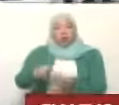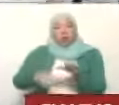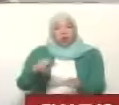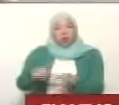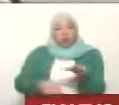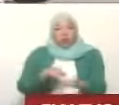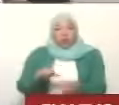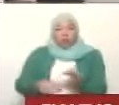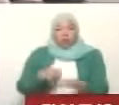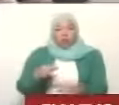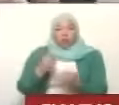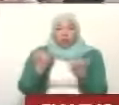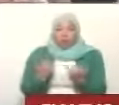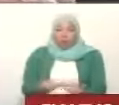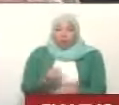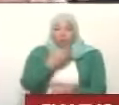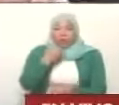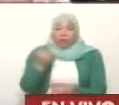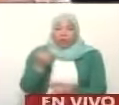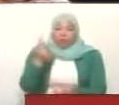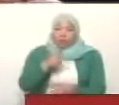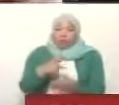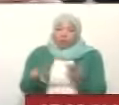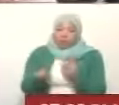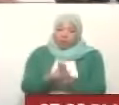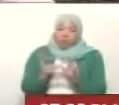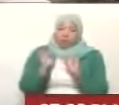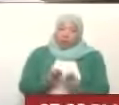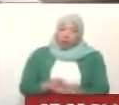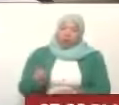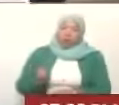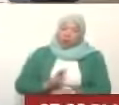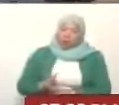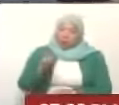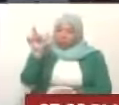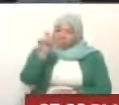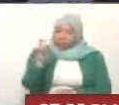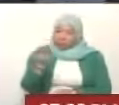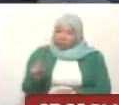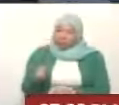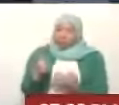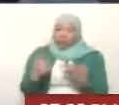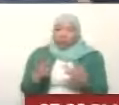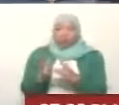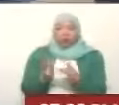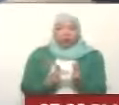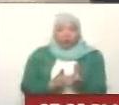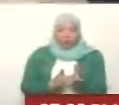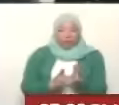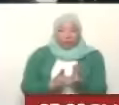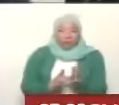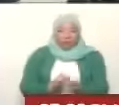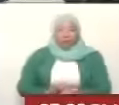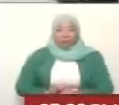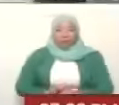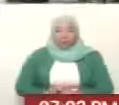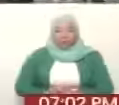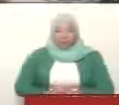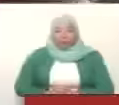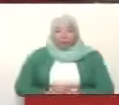siglos, ha sido la dueña legítima de la Guayana Esequiba. 8 de abril, día de